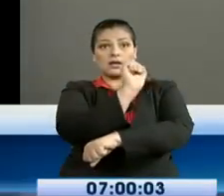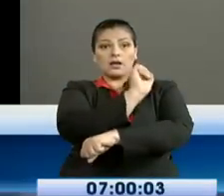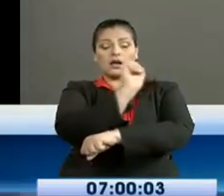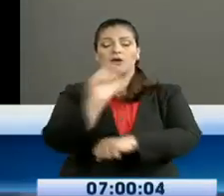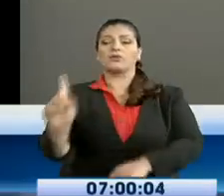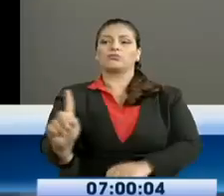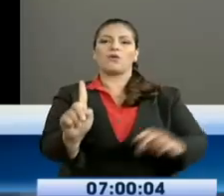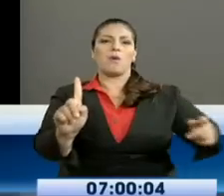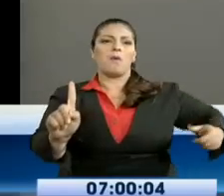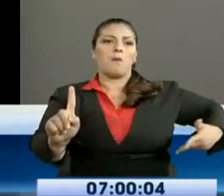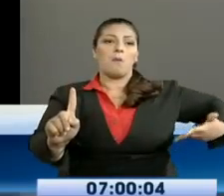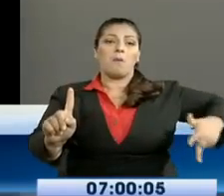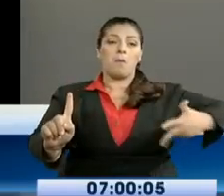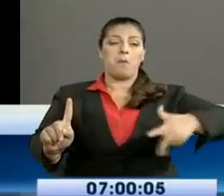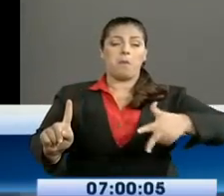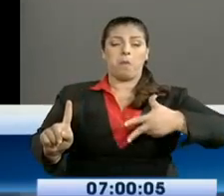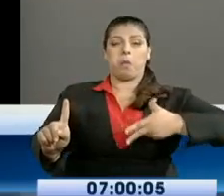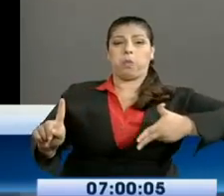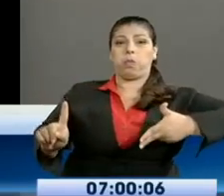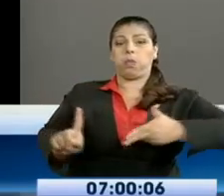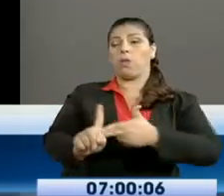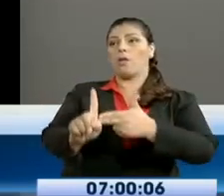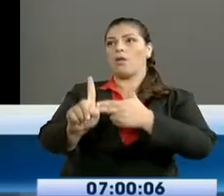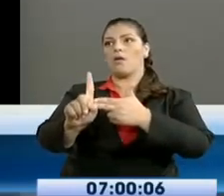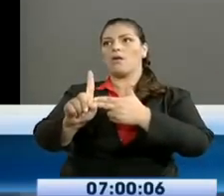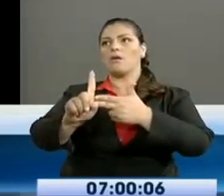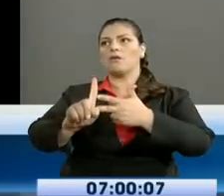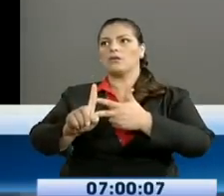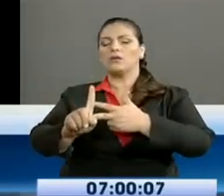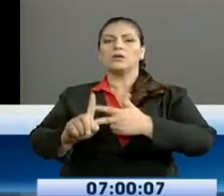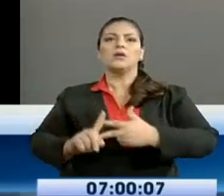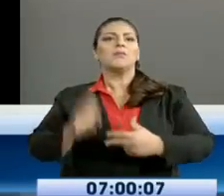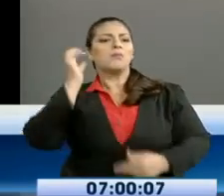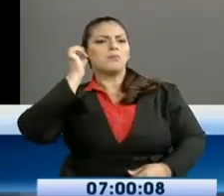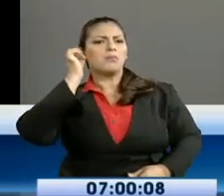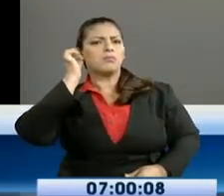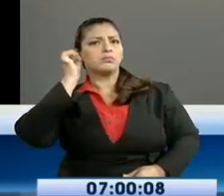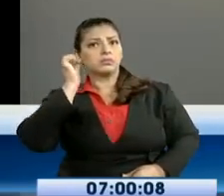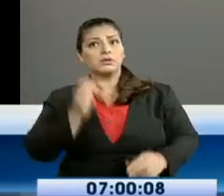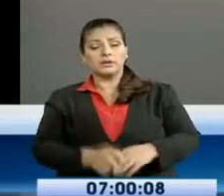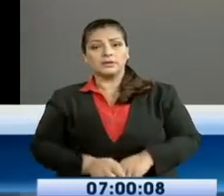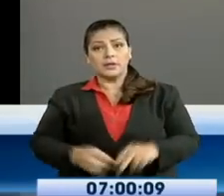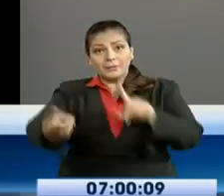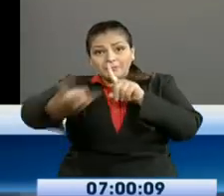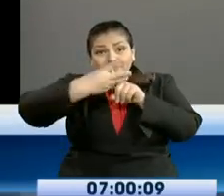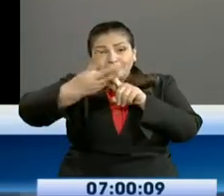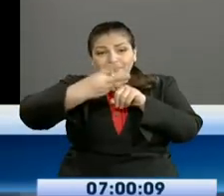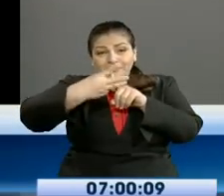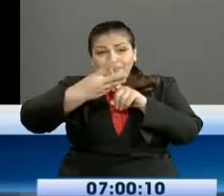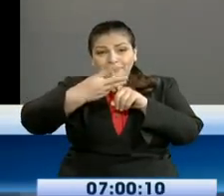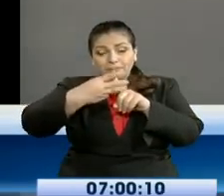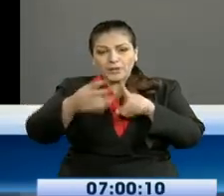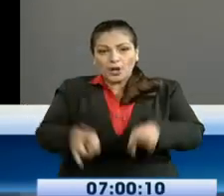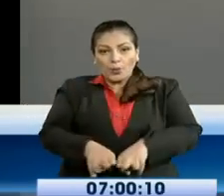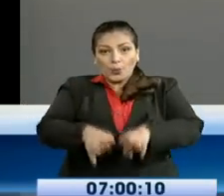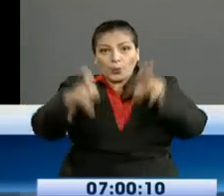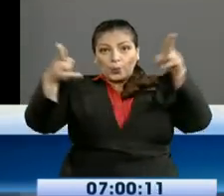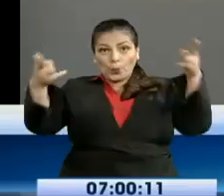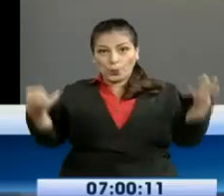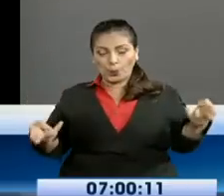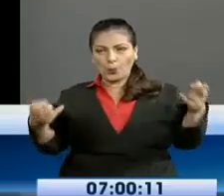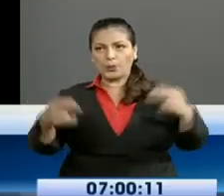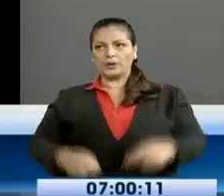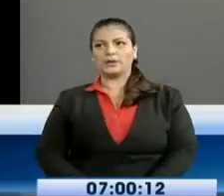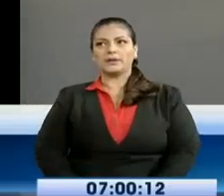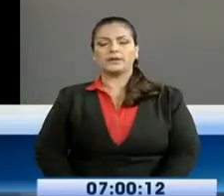atropellarla. Según el portal web de Diario El Universo, un ciudadano captó con su celular cuando el conductor de un auto empuja